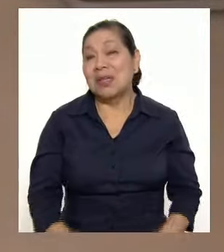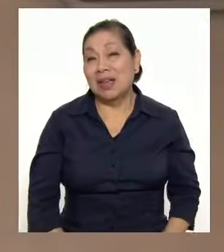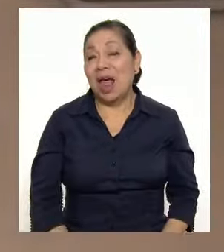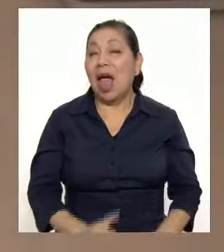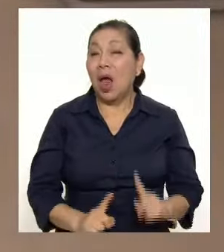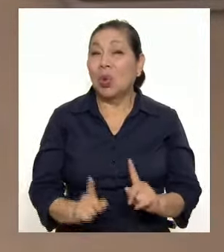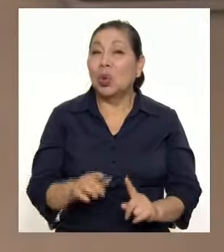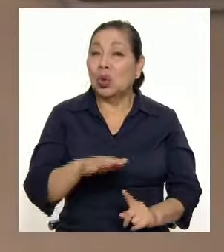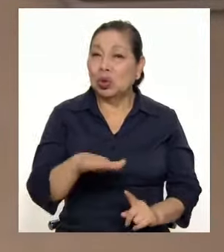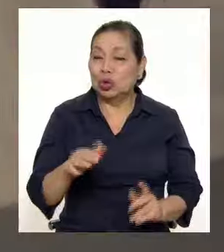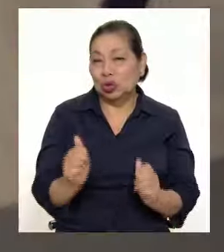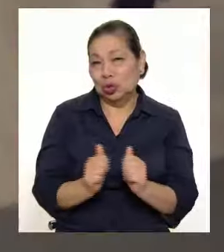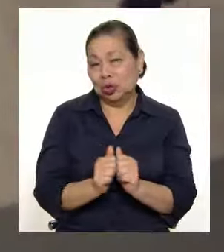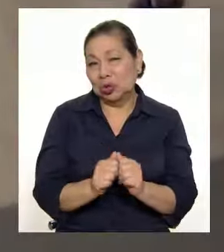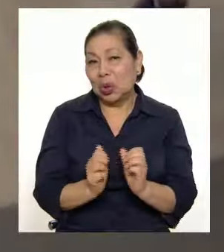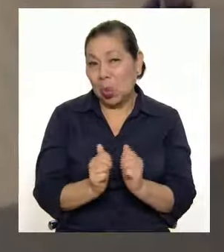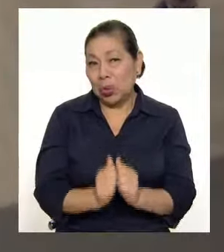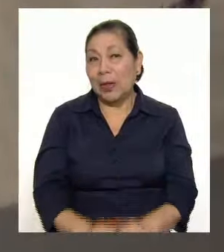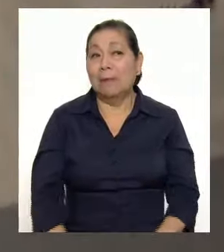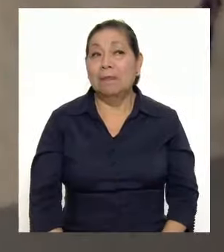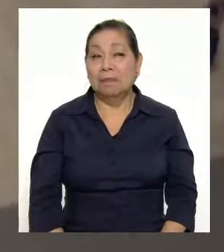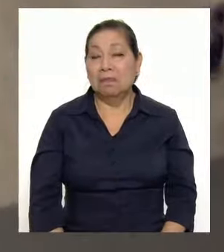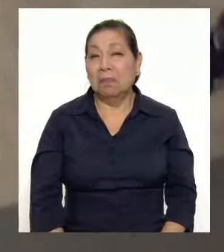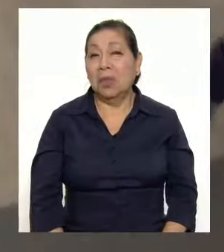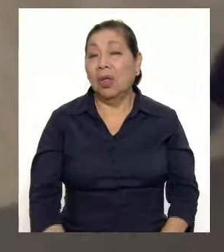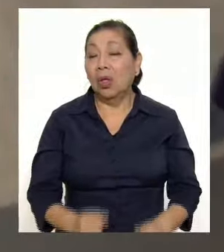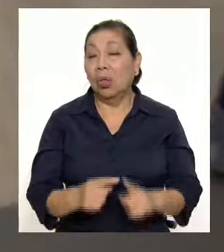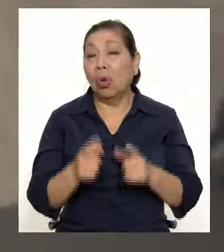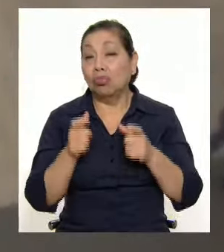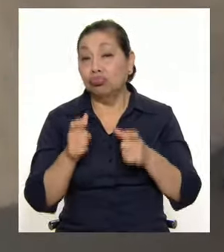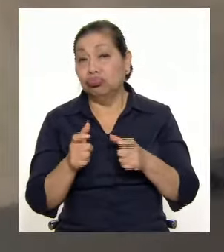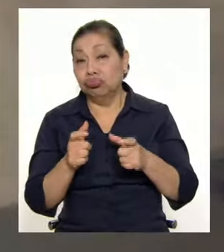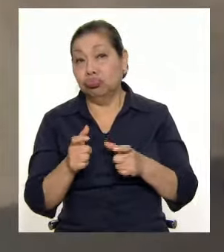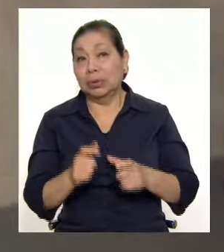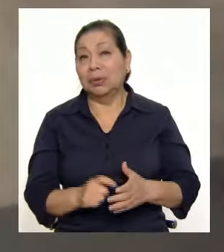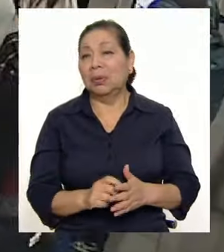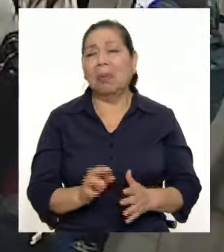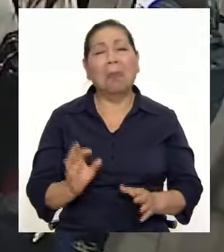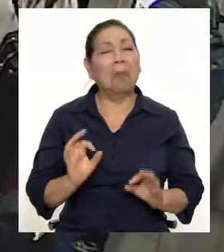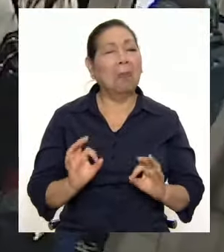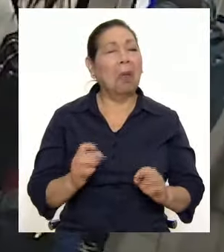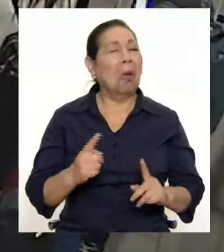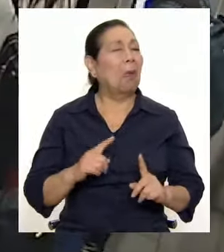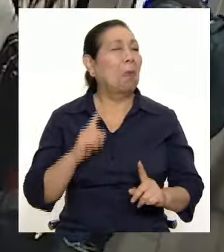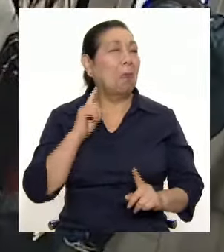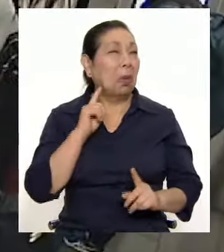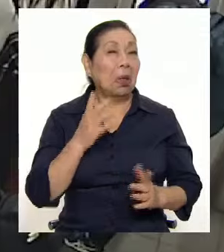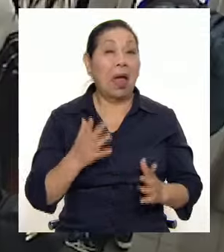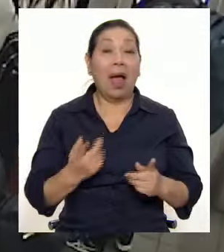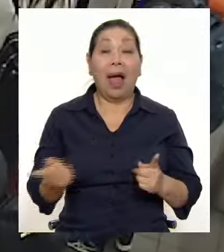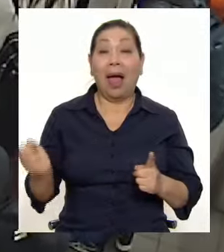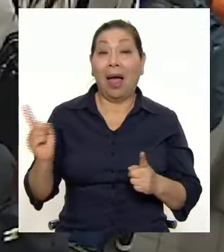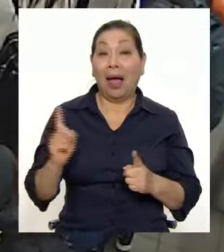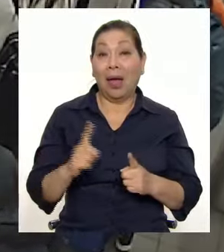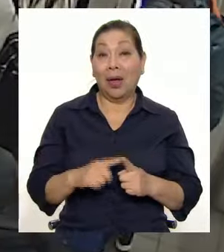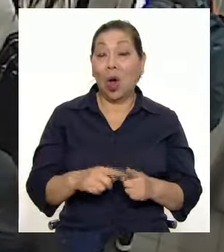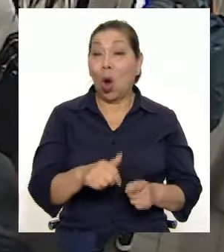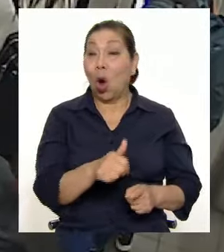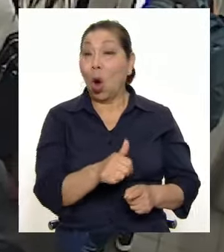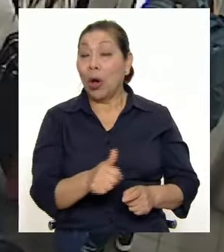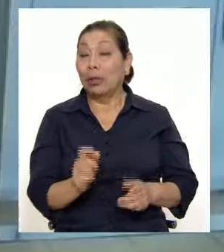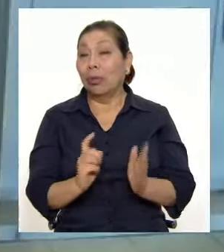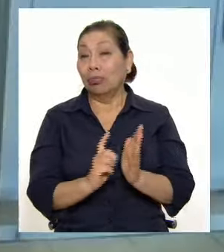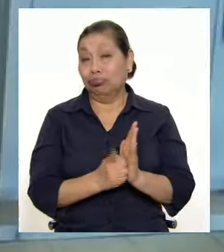y algunos pequeños. Pasaron por varios controles sin levantar sospecha alguna, hasta que luego de otros